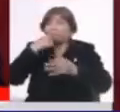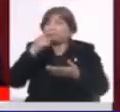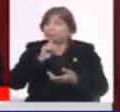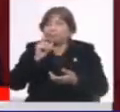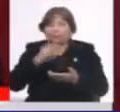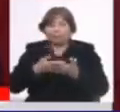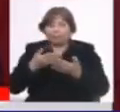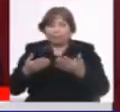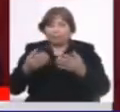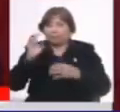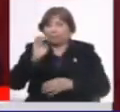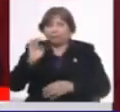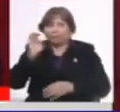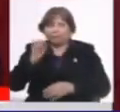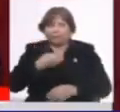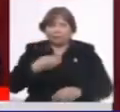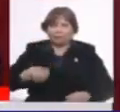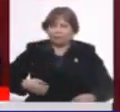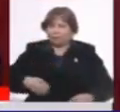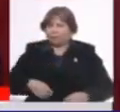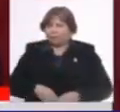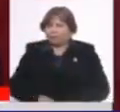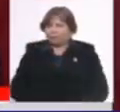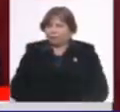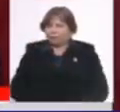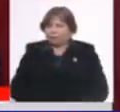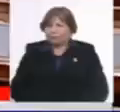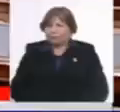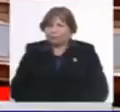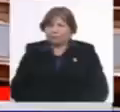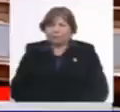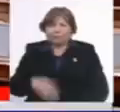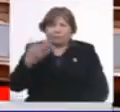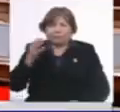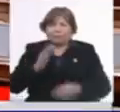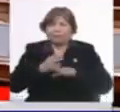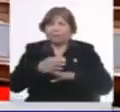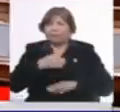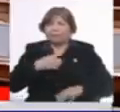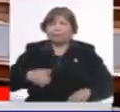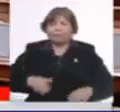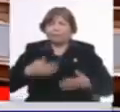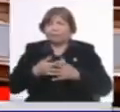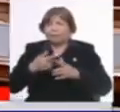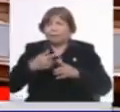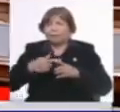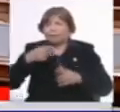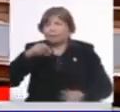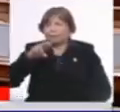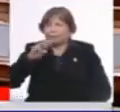no había estado de emergencia. Okay. Eso surge después. Entonces, presidente, por su intermedio, entonces,